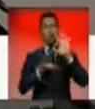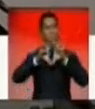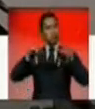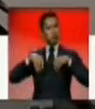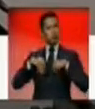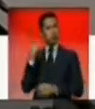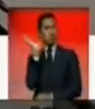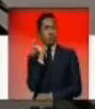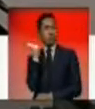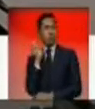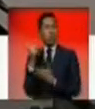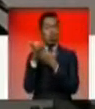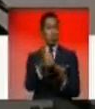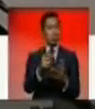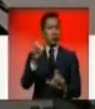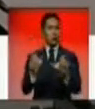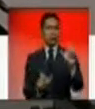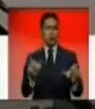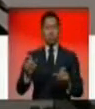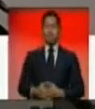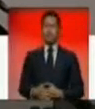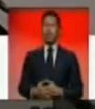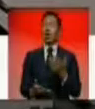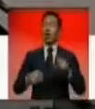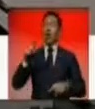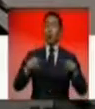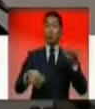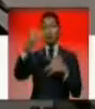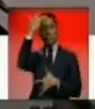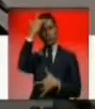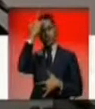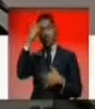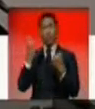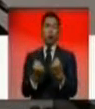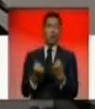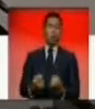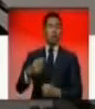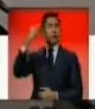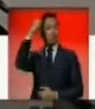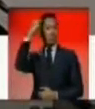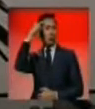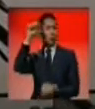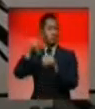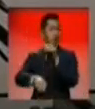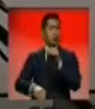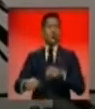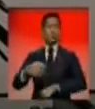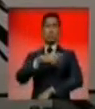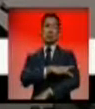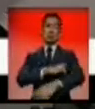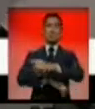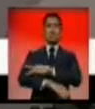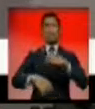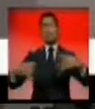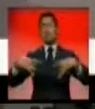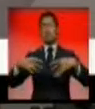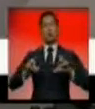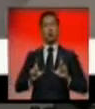casos adolecen de enfermedades catastróficas graves como es el Alzheimer, artrosis agudas, cáncer y otras